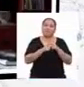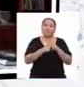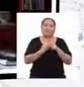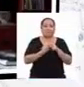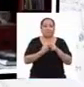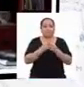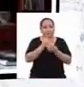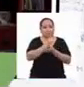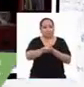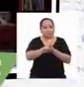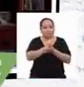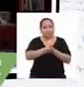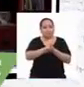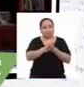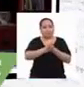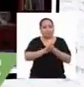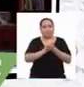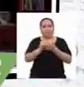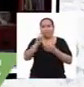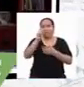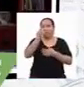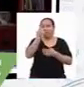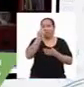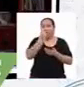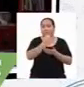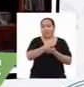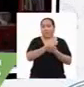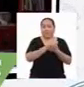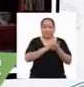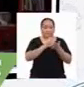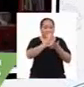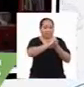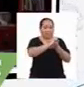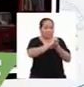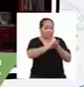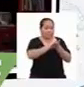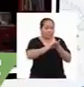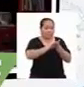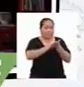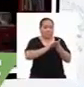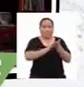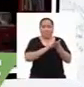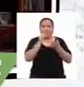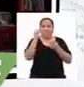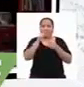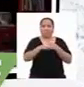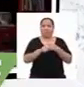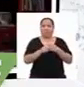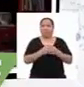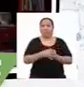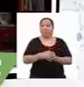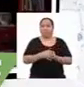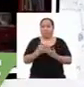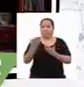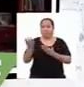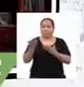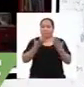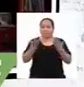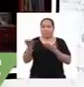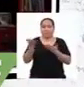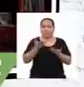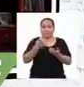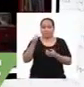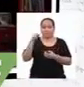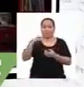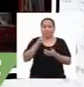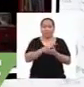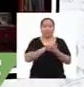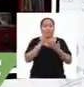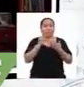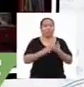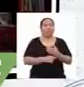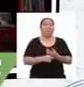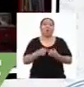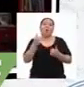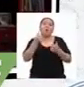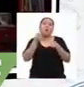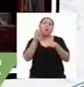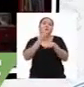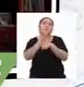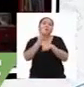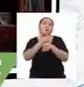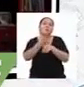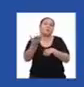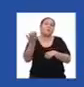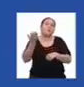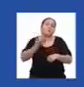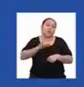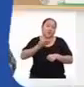a escribir la primera versión de los textos que nos dejan en las actividades del programa. ¿Qué consejos me